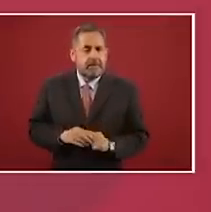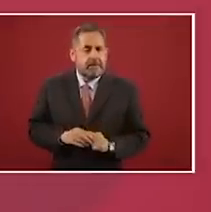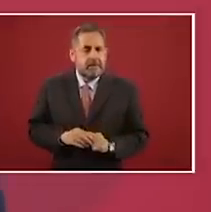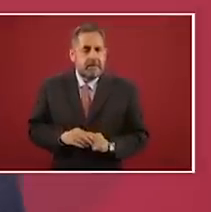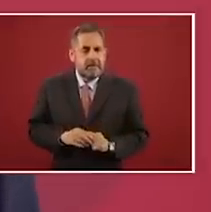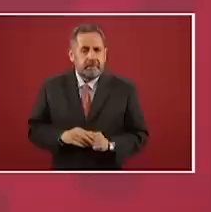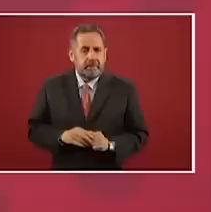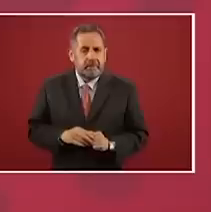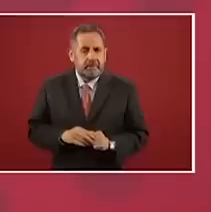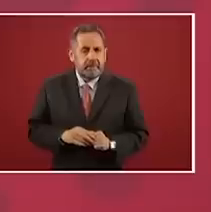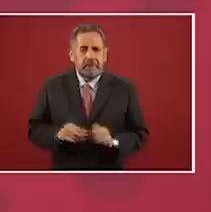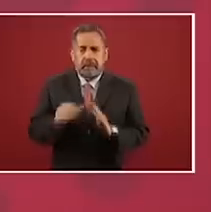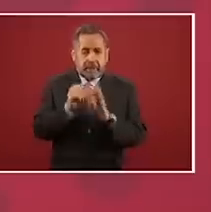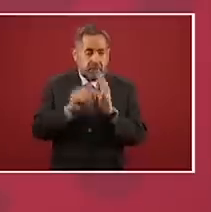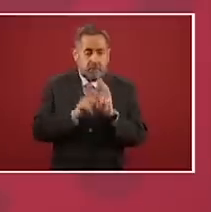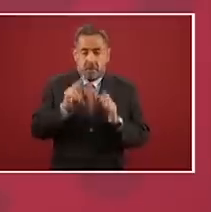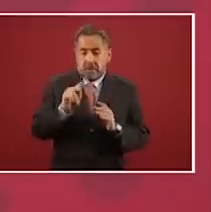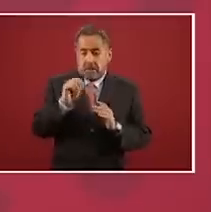párrafo